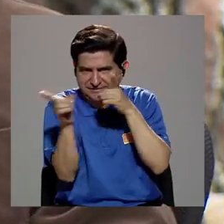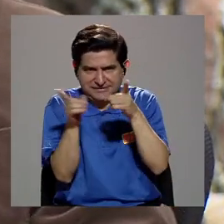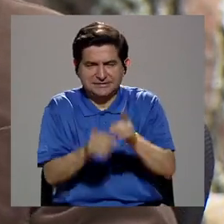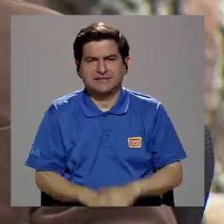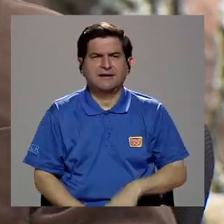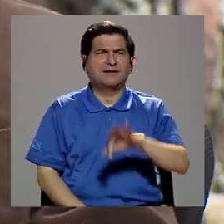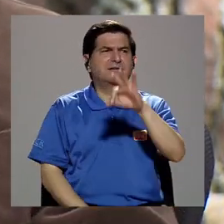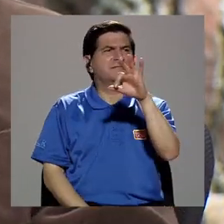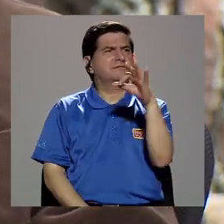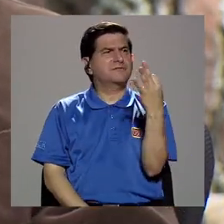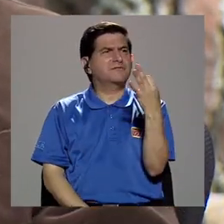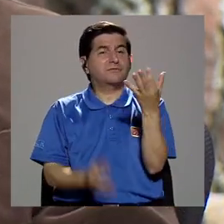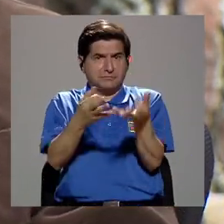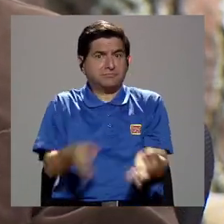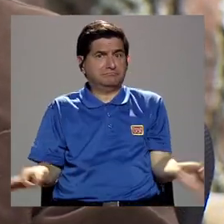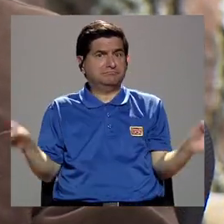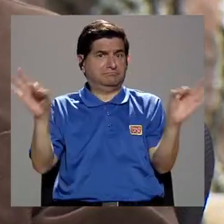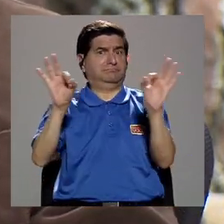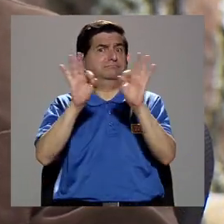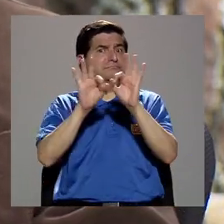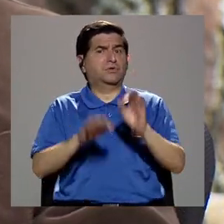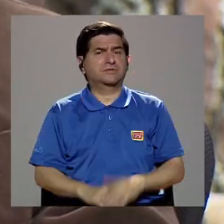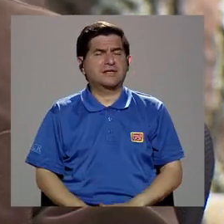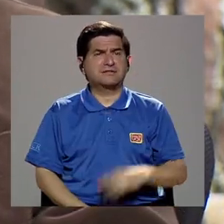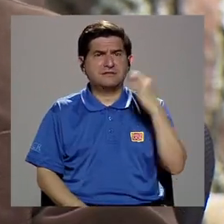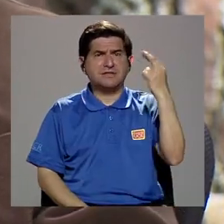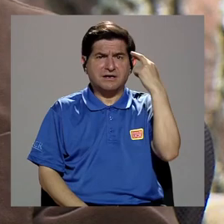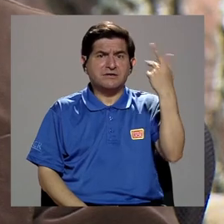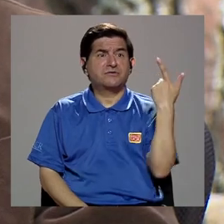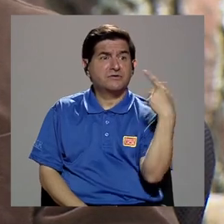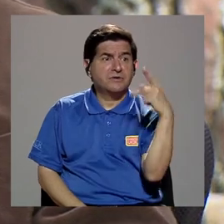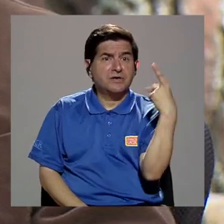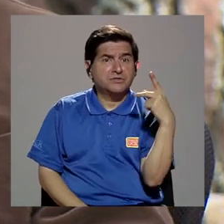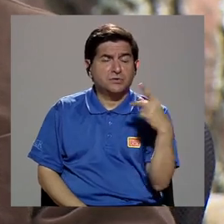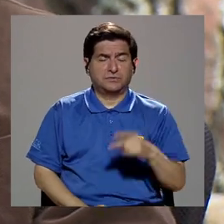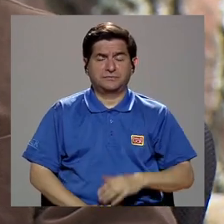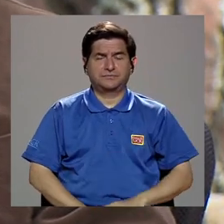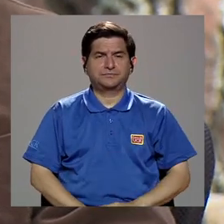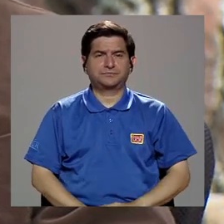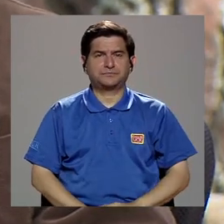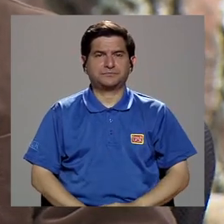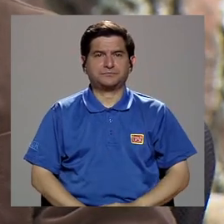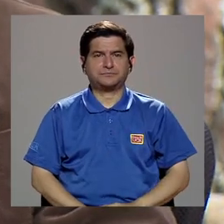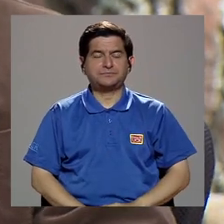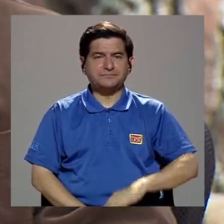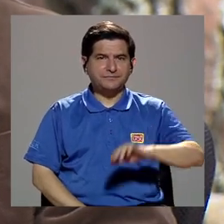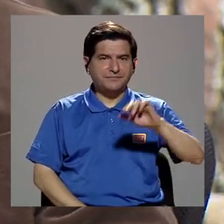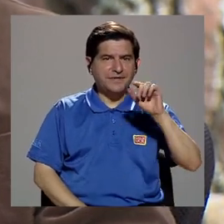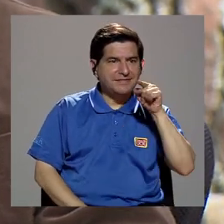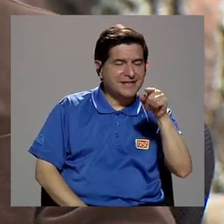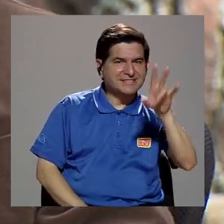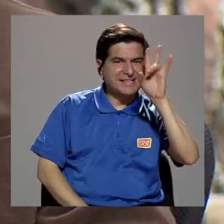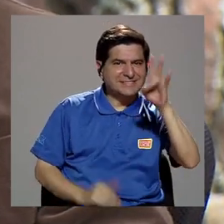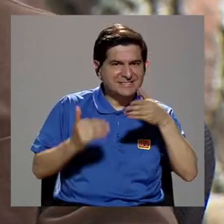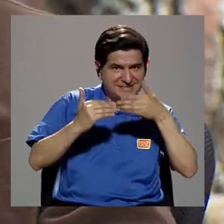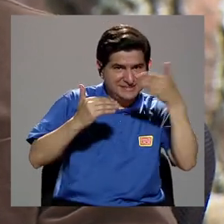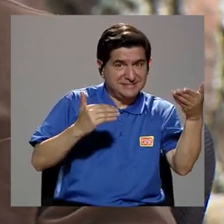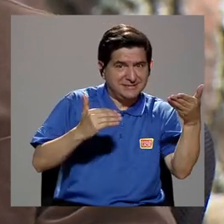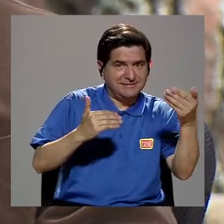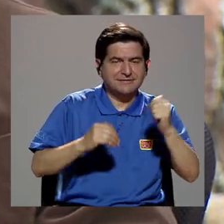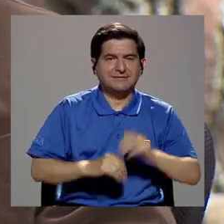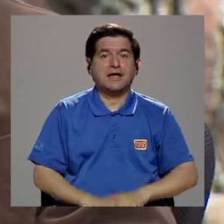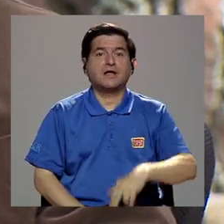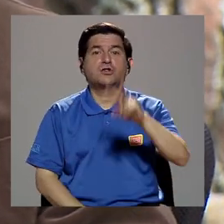describir en forma de importante como factores de riesgo para estas personas. De esas 7